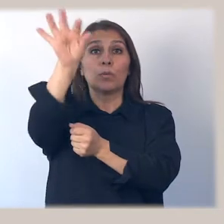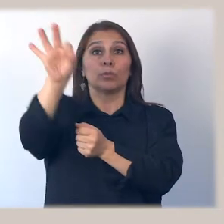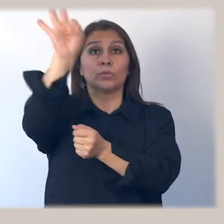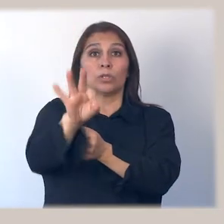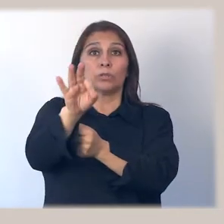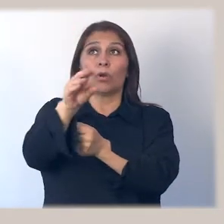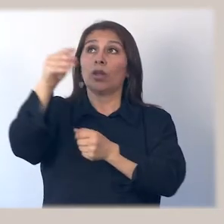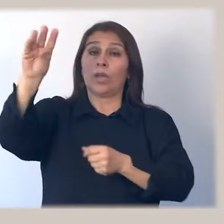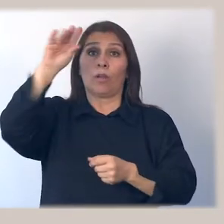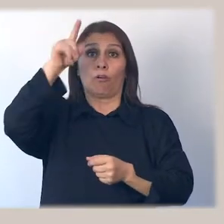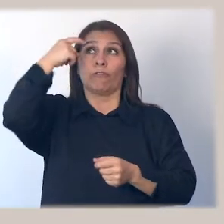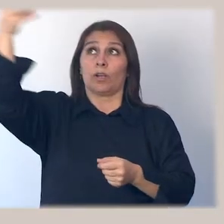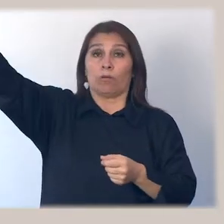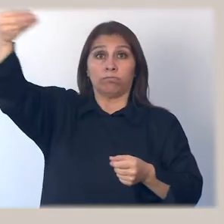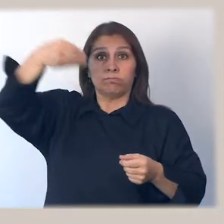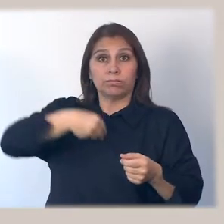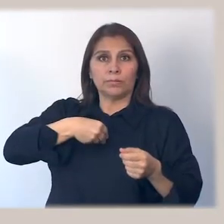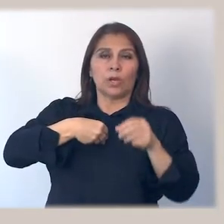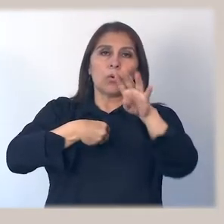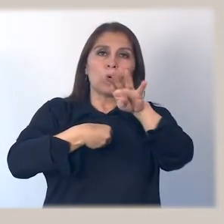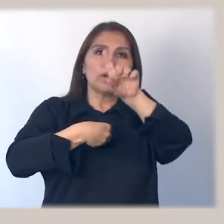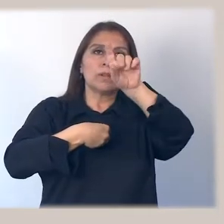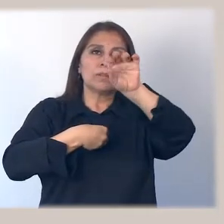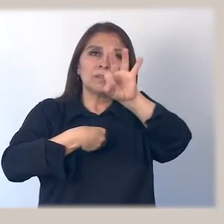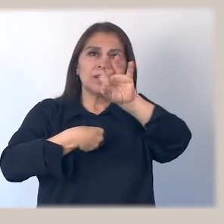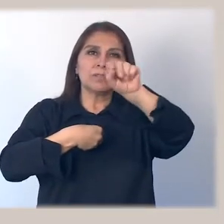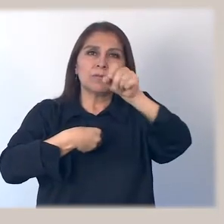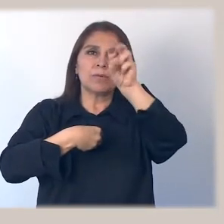56,19% de las transferencias del Estado y el